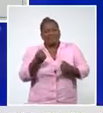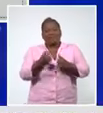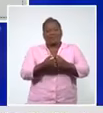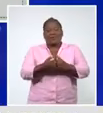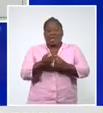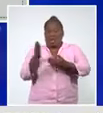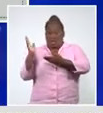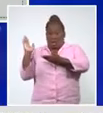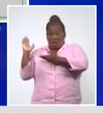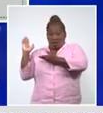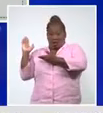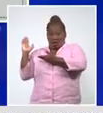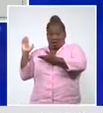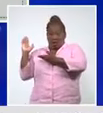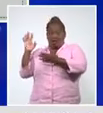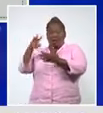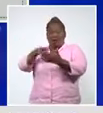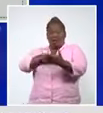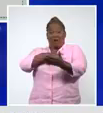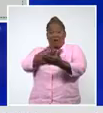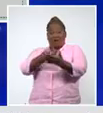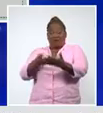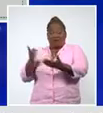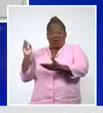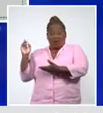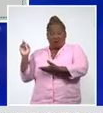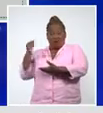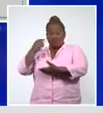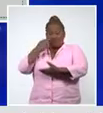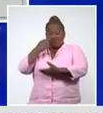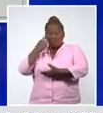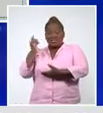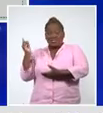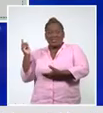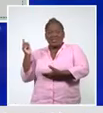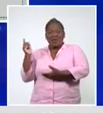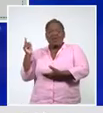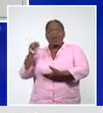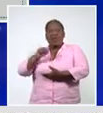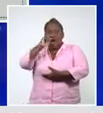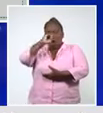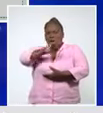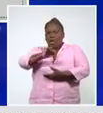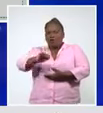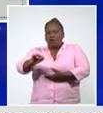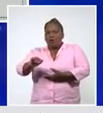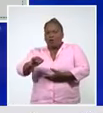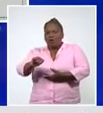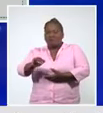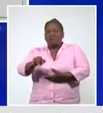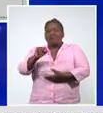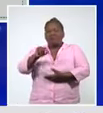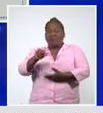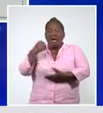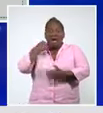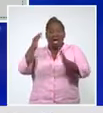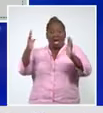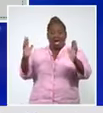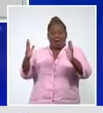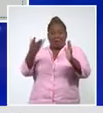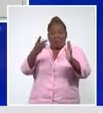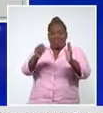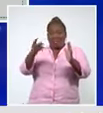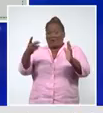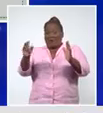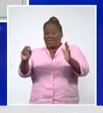donde aparecen los pacientes pediátricos autóctonos en el 2020, o sea, ahí aparece